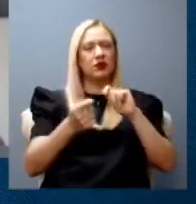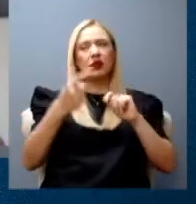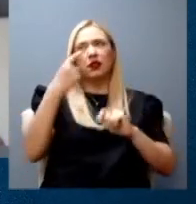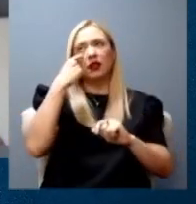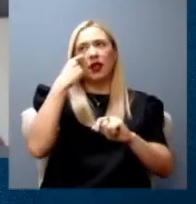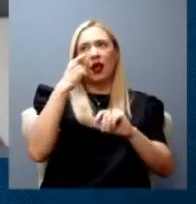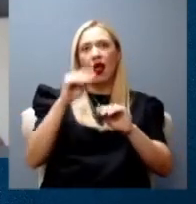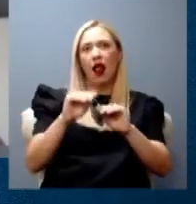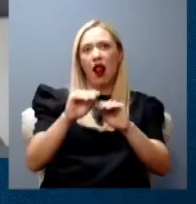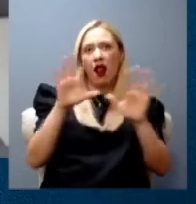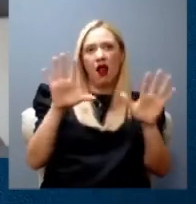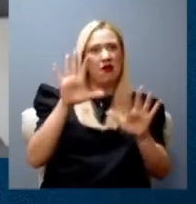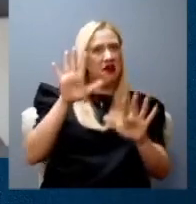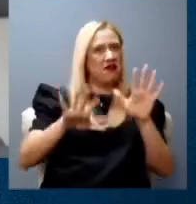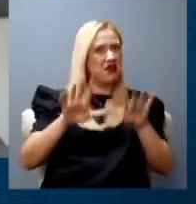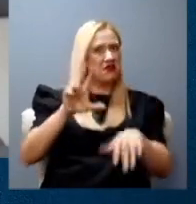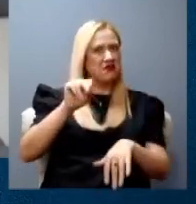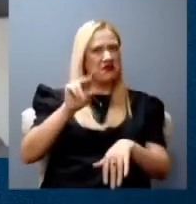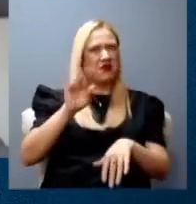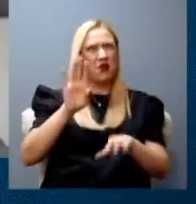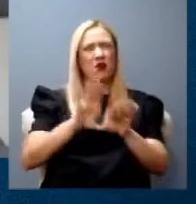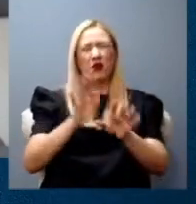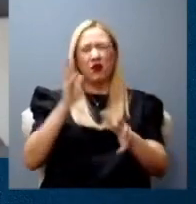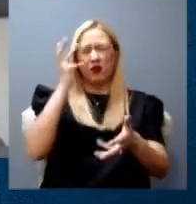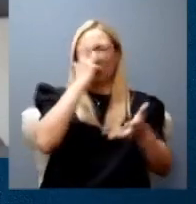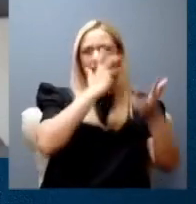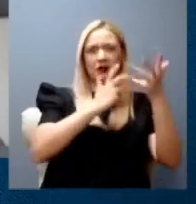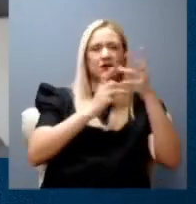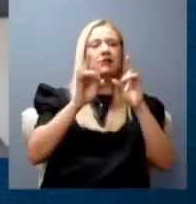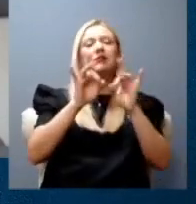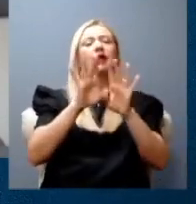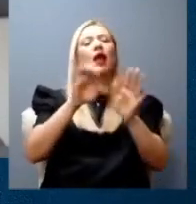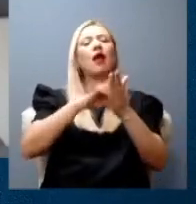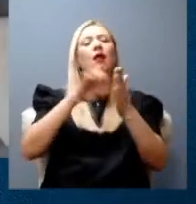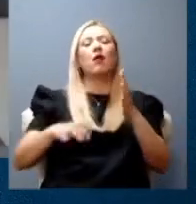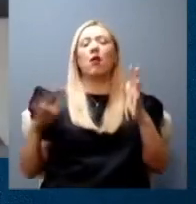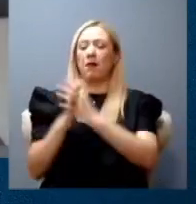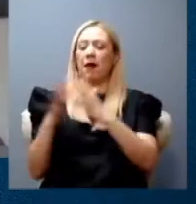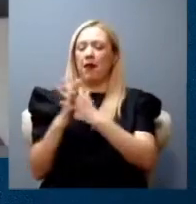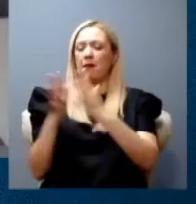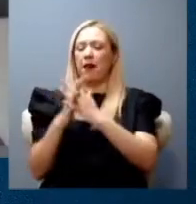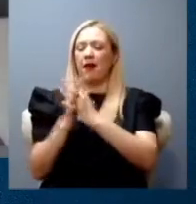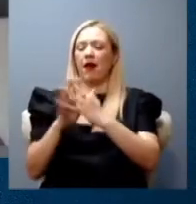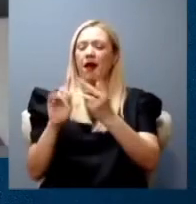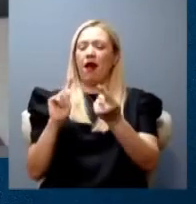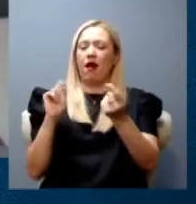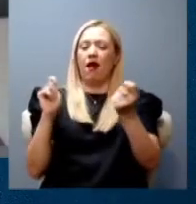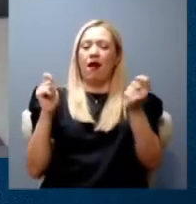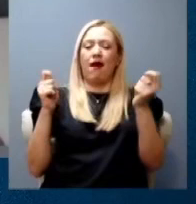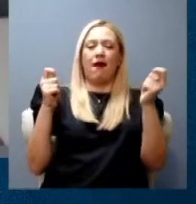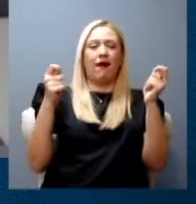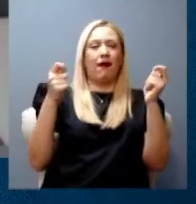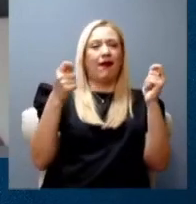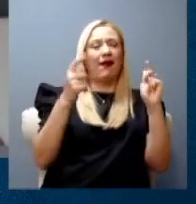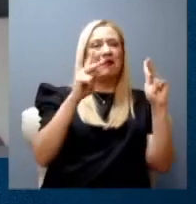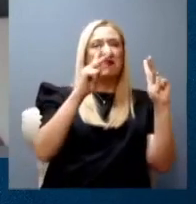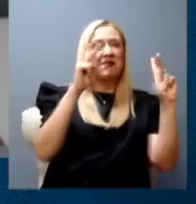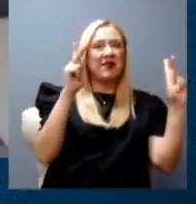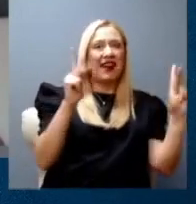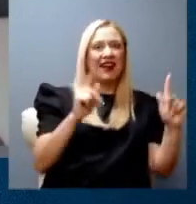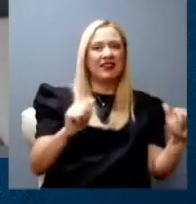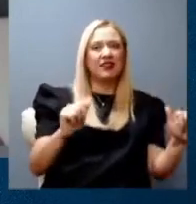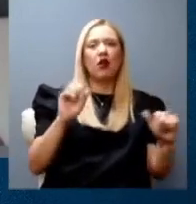claras, cuando una sociedad está transitando de un conflicto armado hacia la paz o de un régimen autoritario hacia la